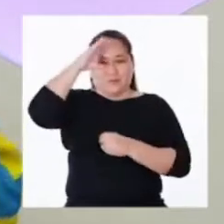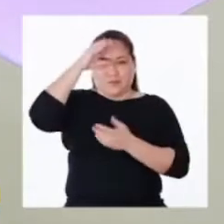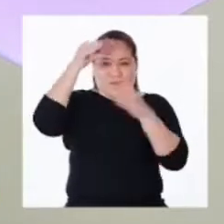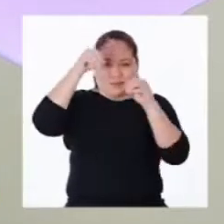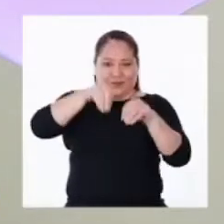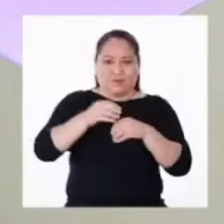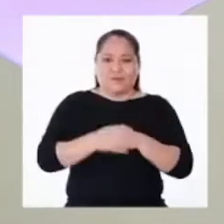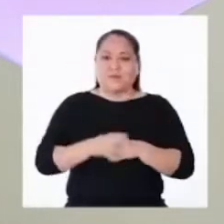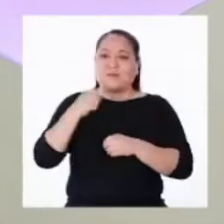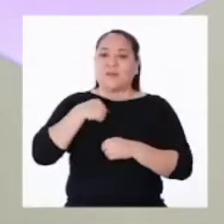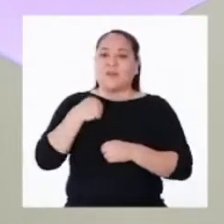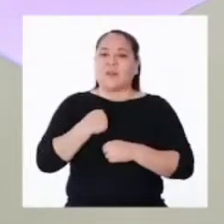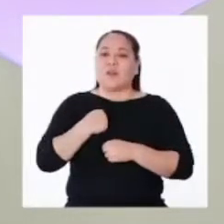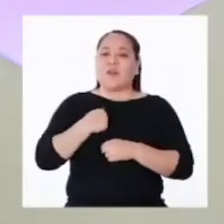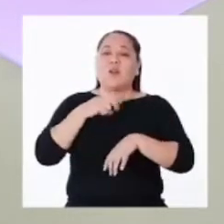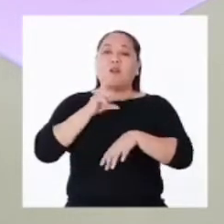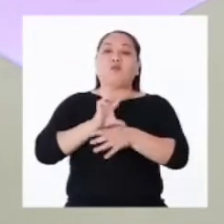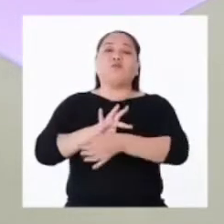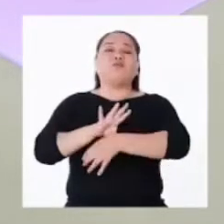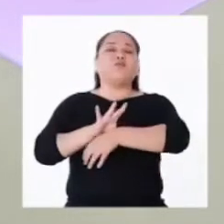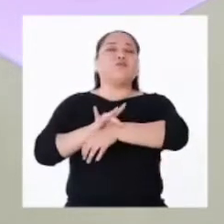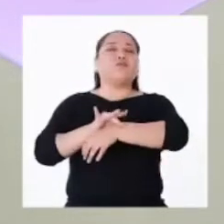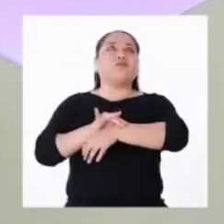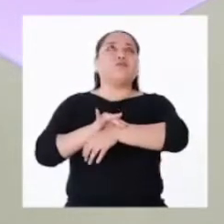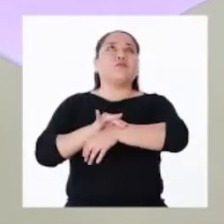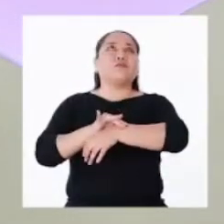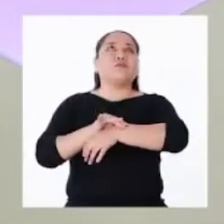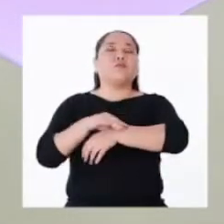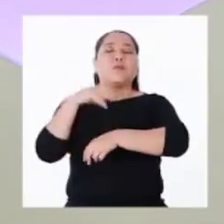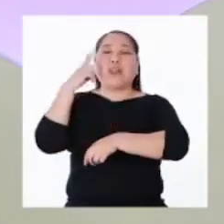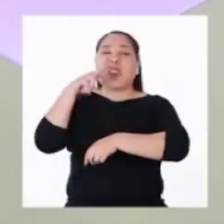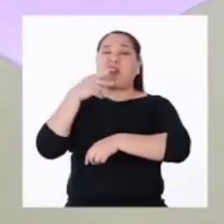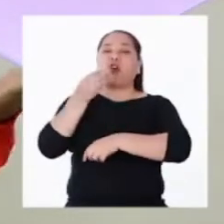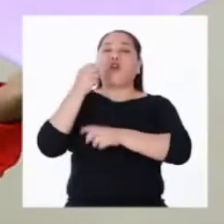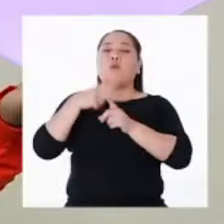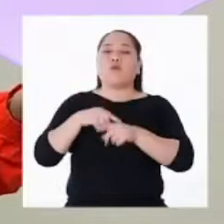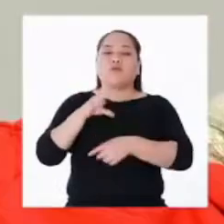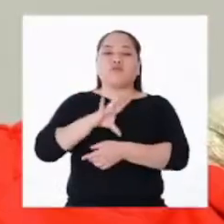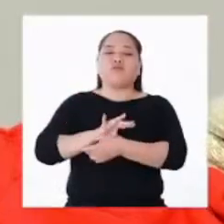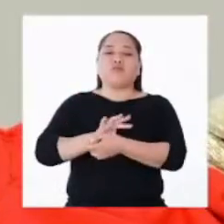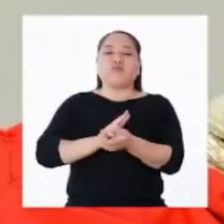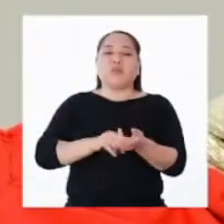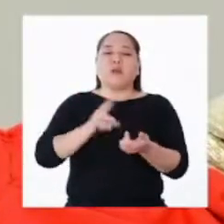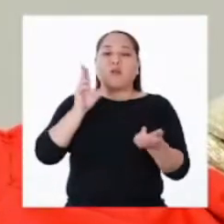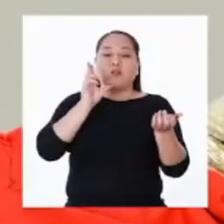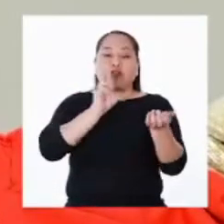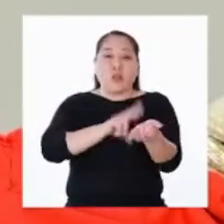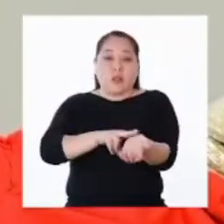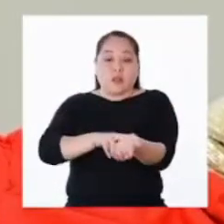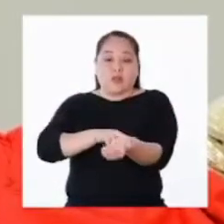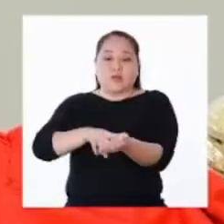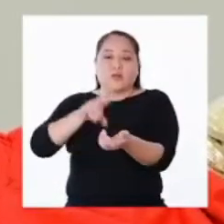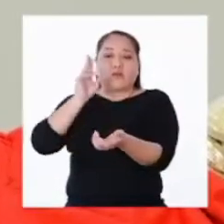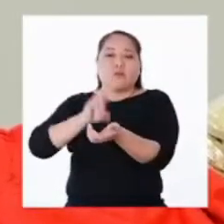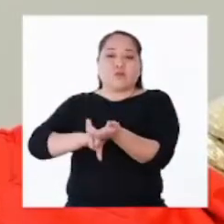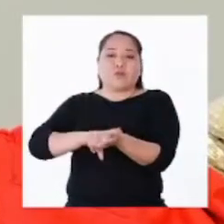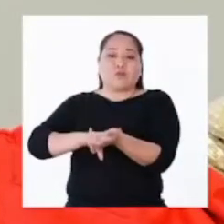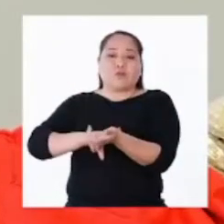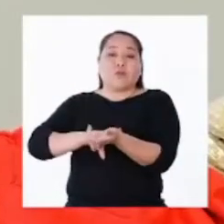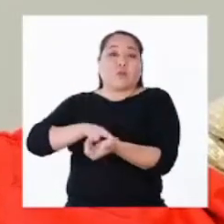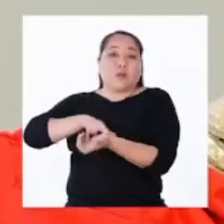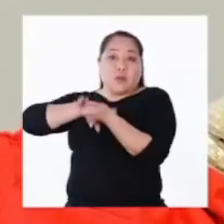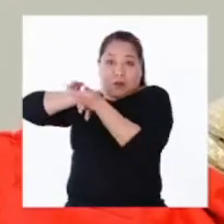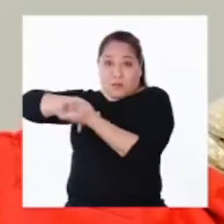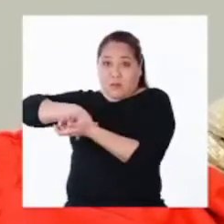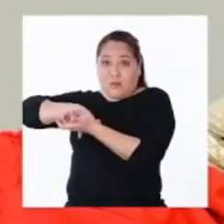conocimiento. Voy a tomarte el pulso a ver cómo andas. Pongo mis dedos en la muñeca y chequeo